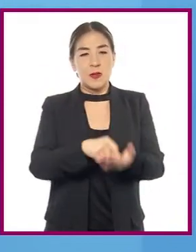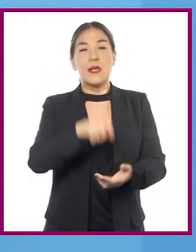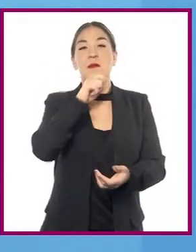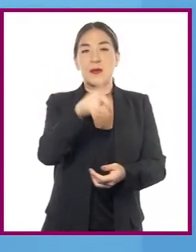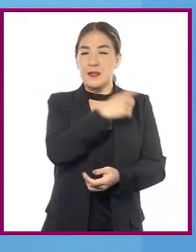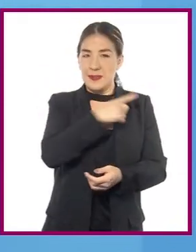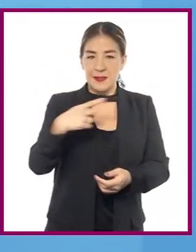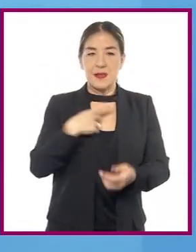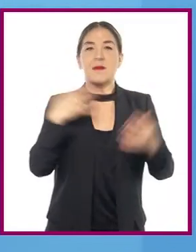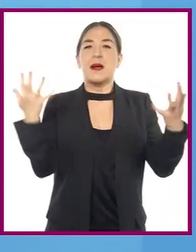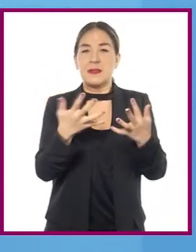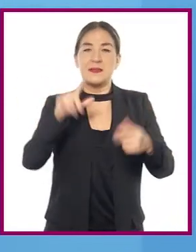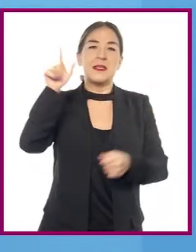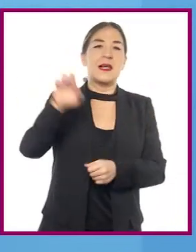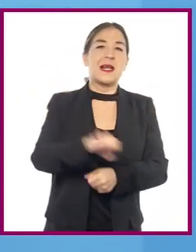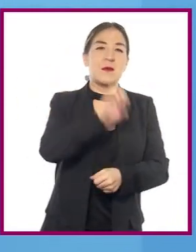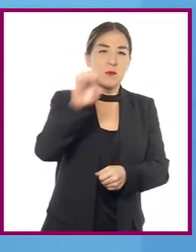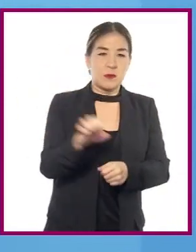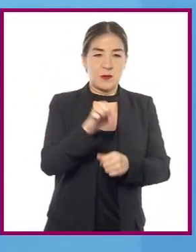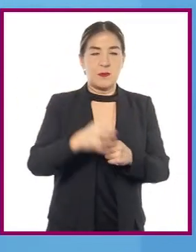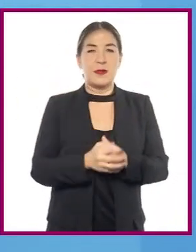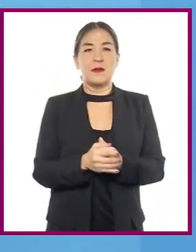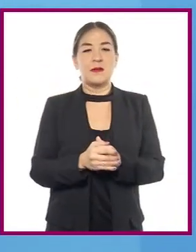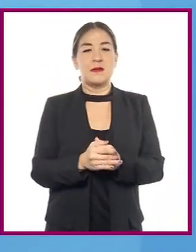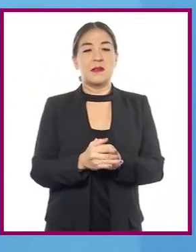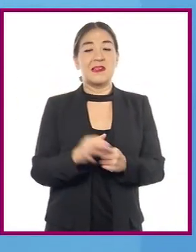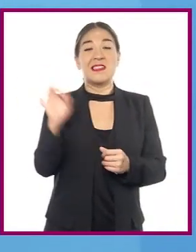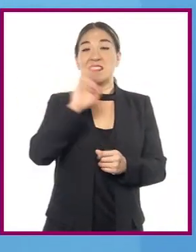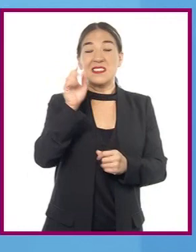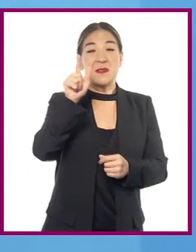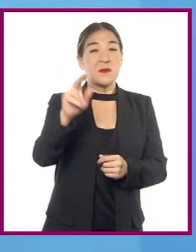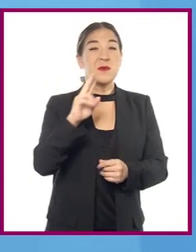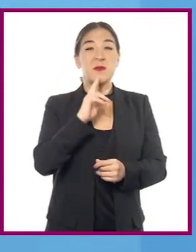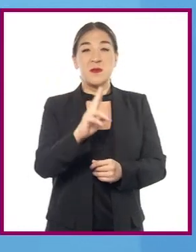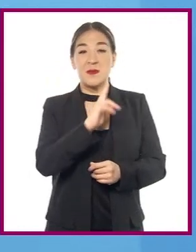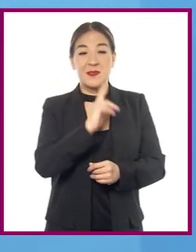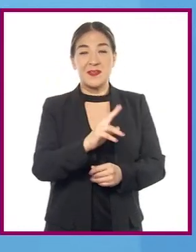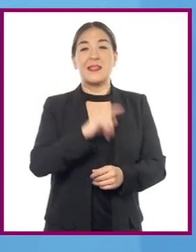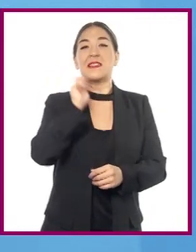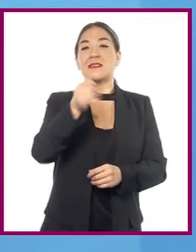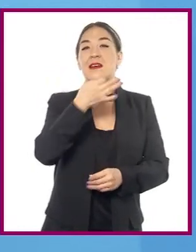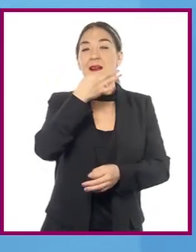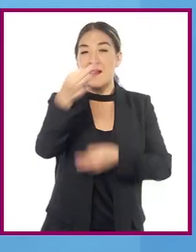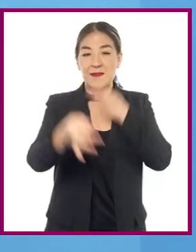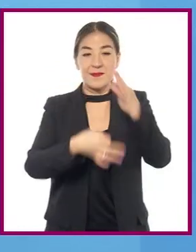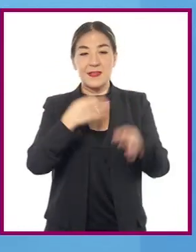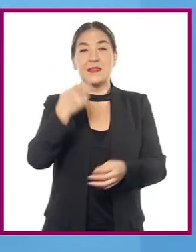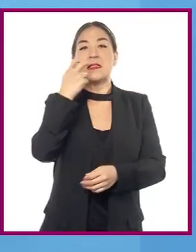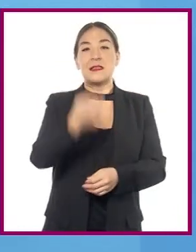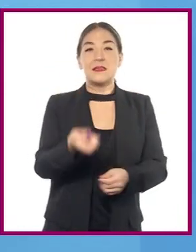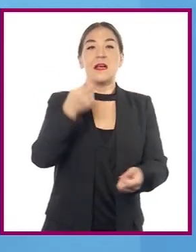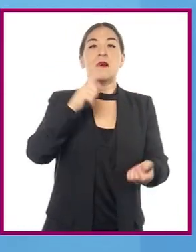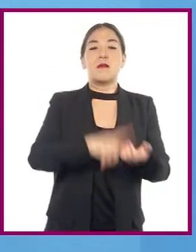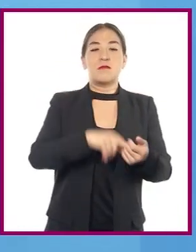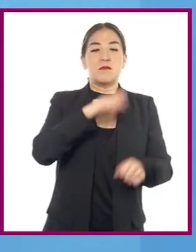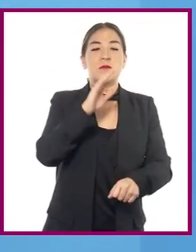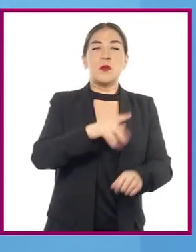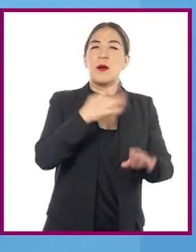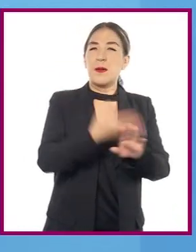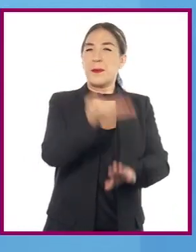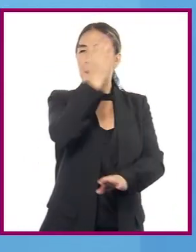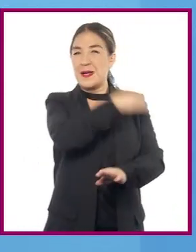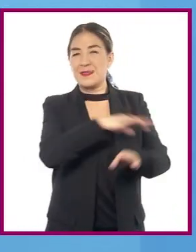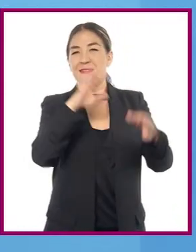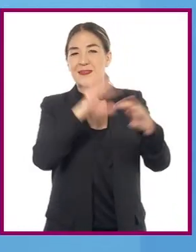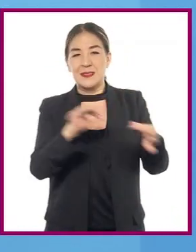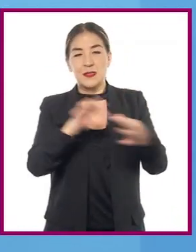deben llevarse a Europa. Si la noticia dada al principio de cada uno de los volúmenes anteriores acerca de